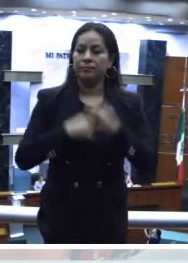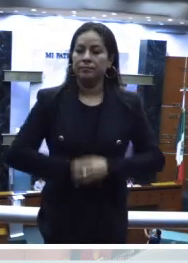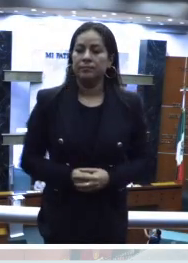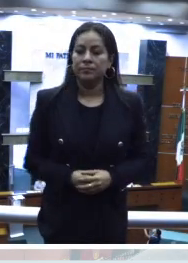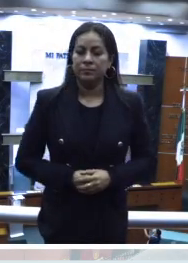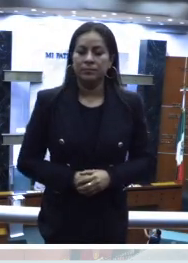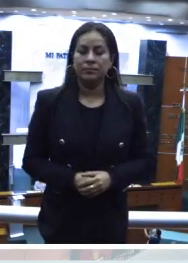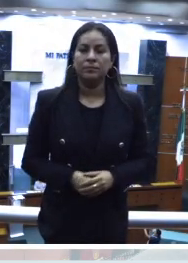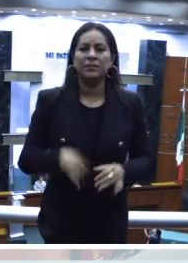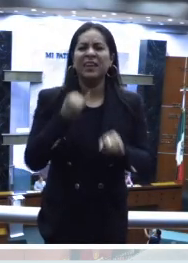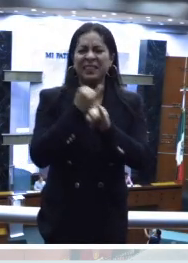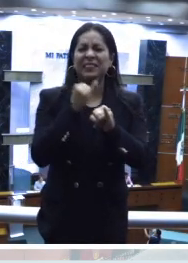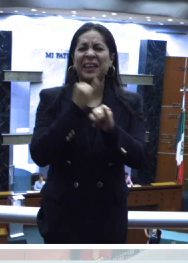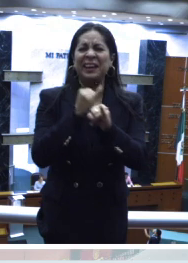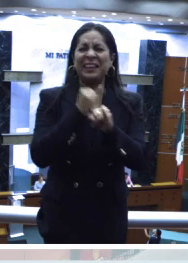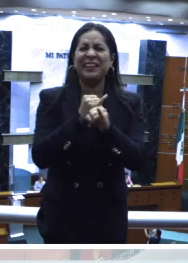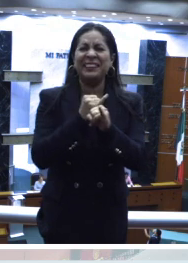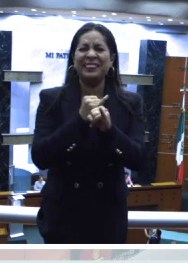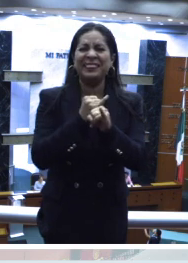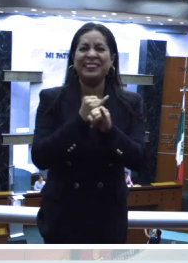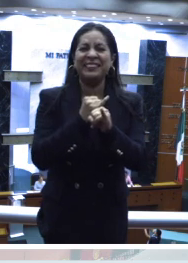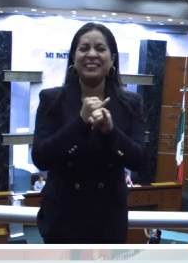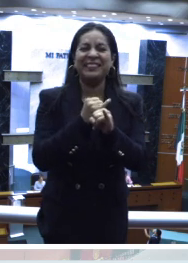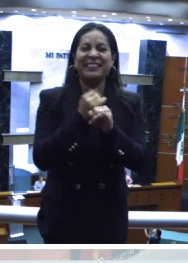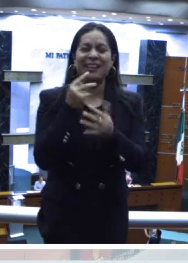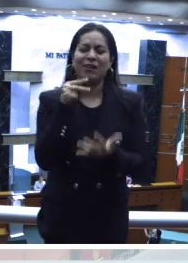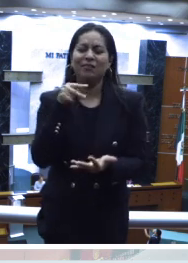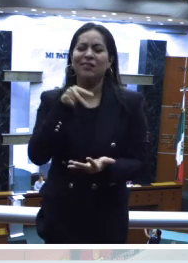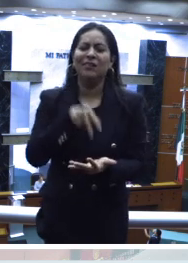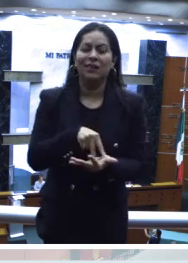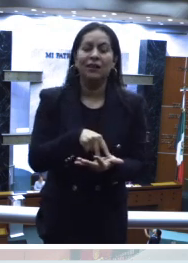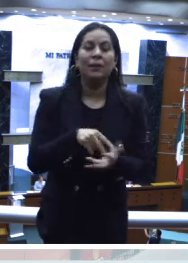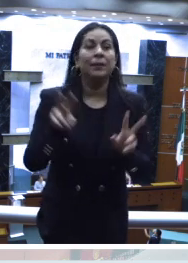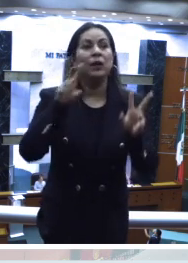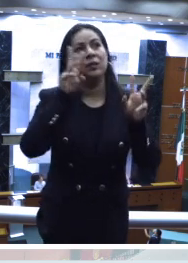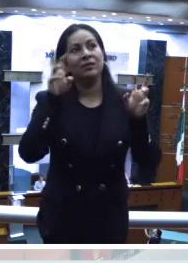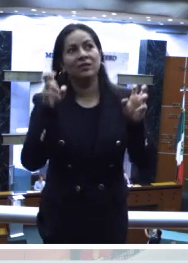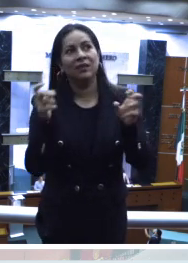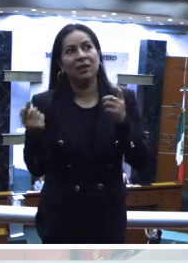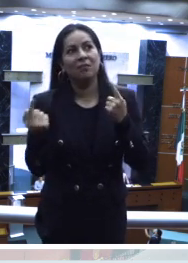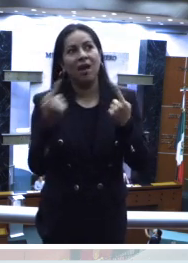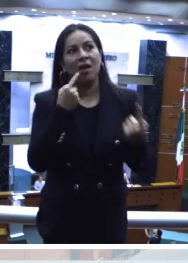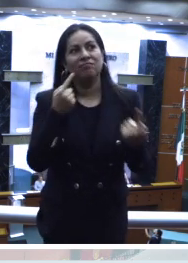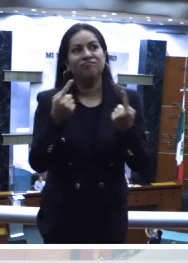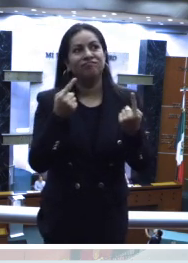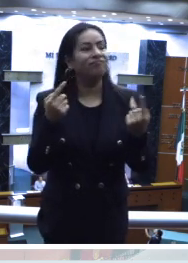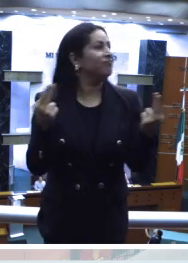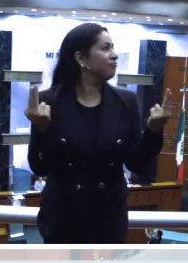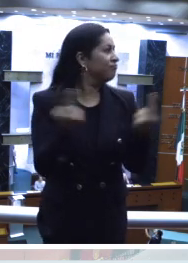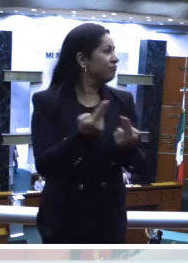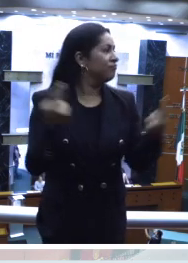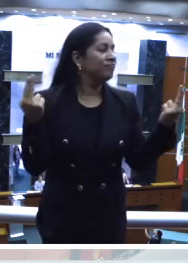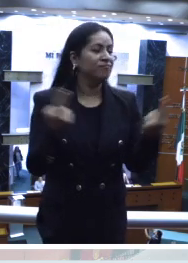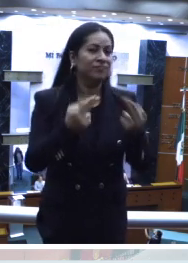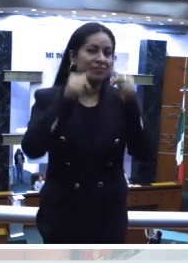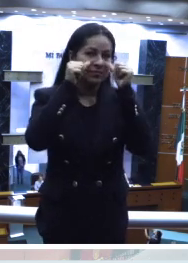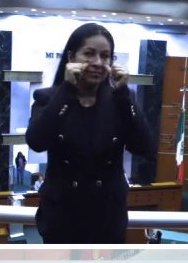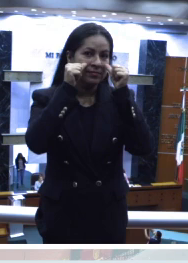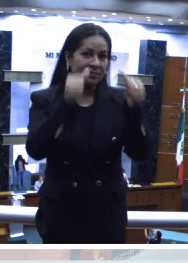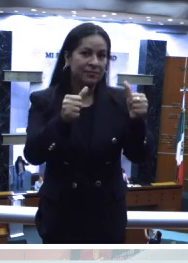sociales subo a esta alta Tribuna para tocar un tema de urgente y